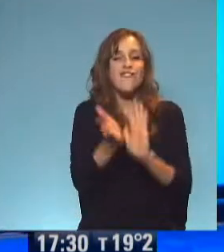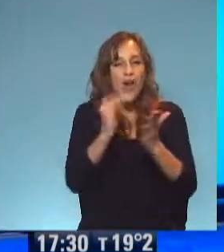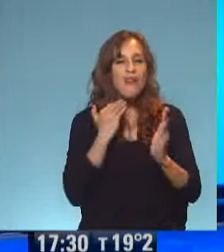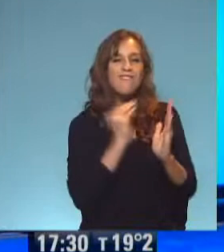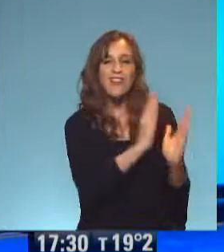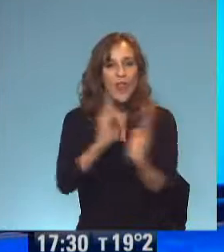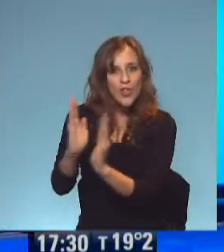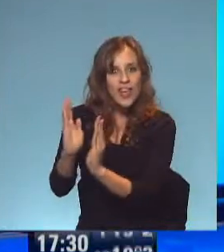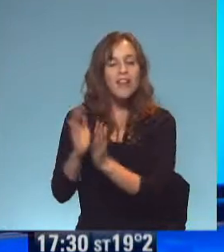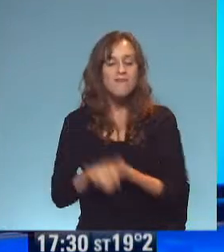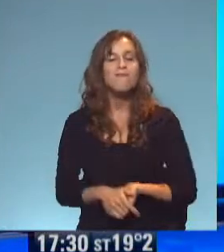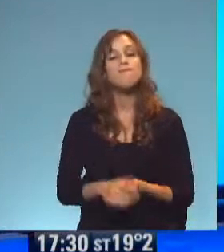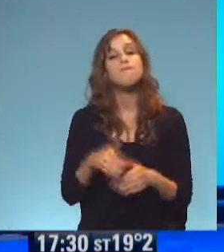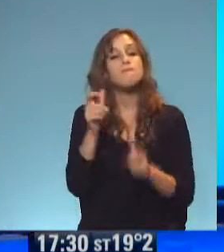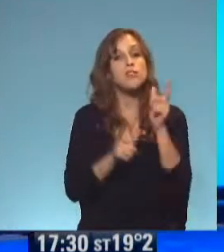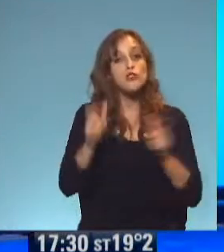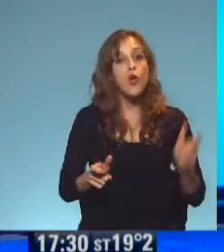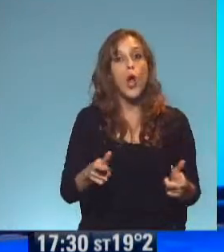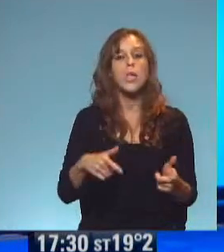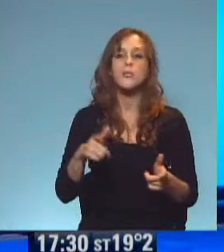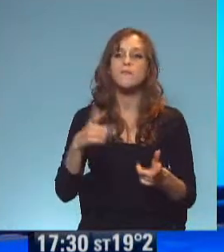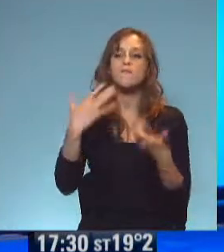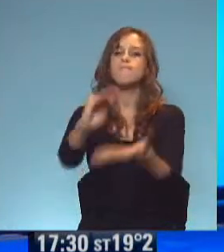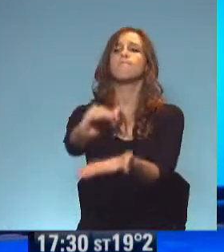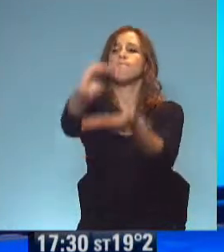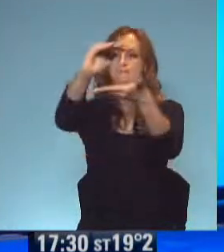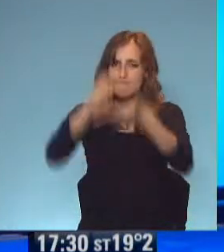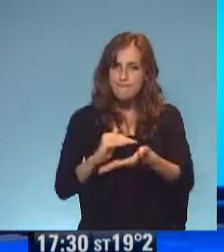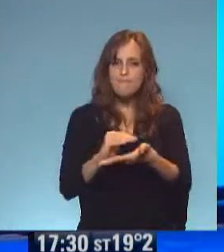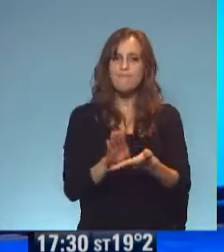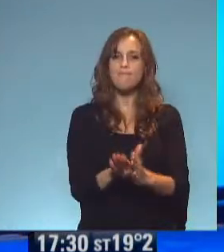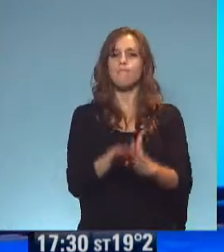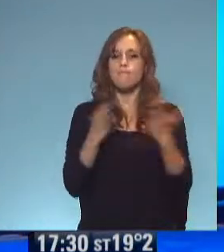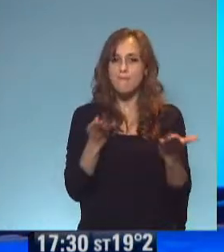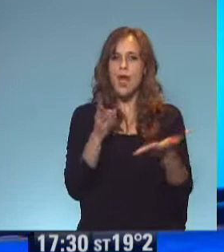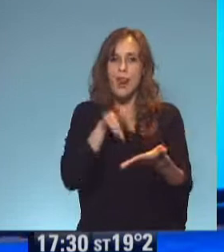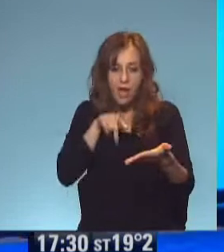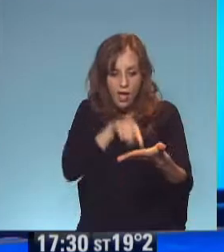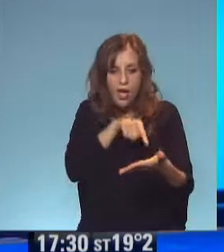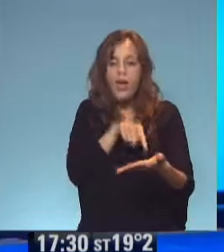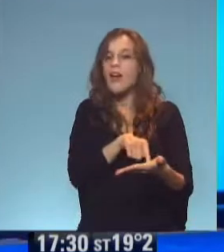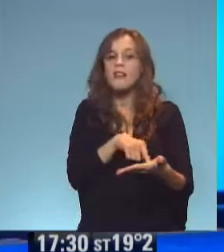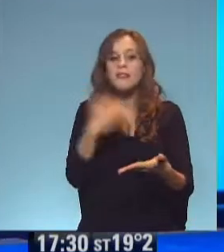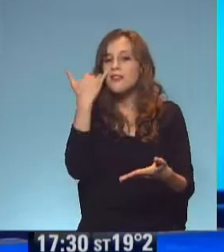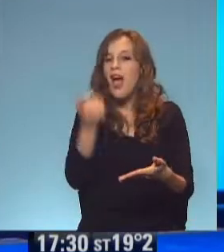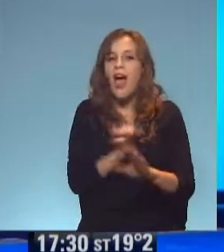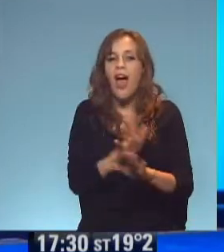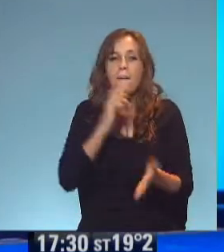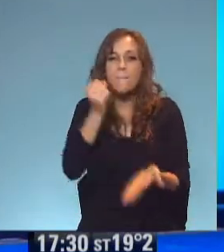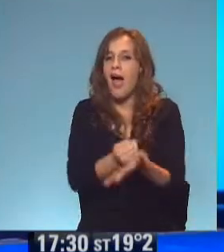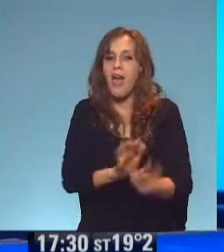habitantes del pueblo leyeron el libro y recordaron a la niña en cada día de mediados de